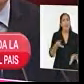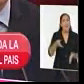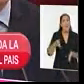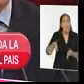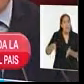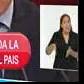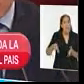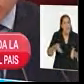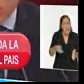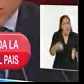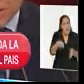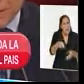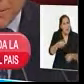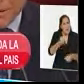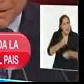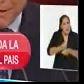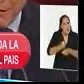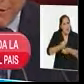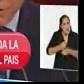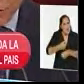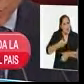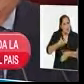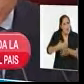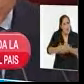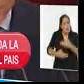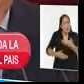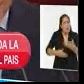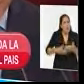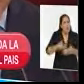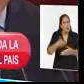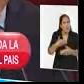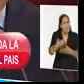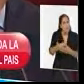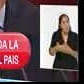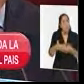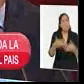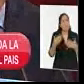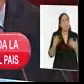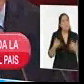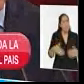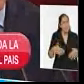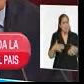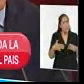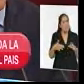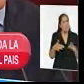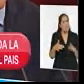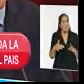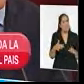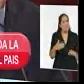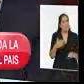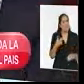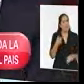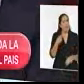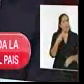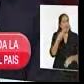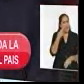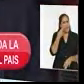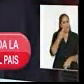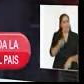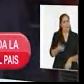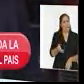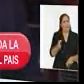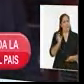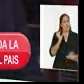del mundo, ¿cómo se sostienen? Con las políticas de Estado, que son las que continúan con cualquier gobierno que gane o pierda. Margarita. ¿Qué es